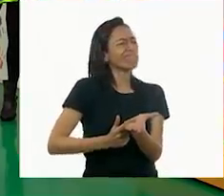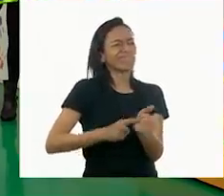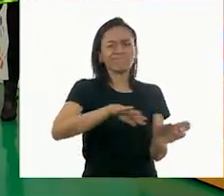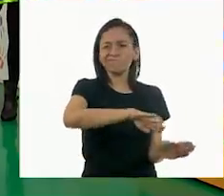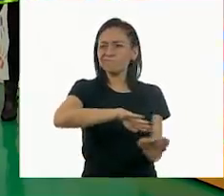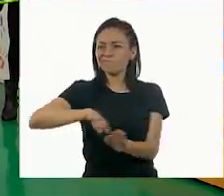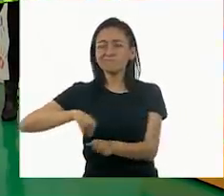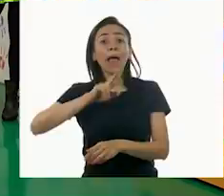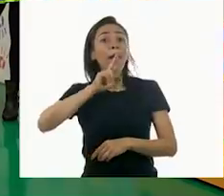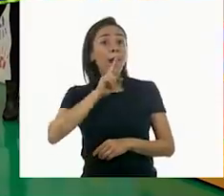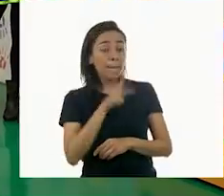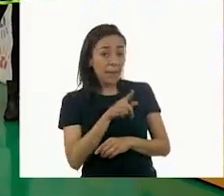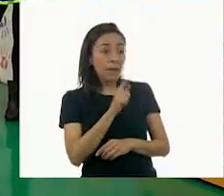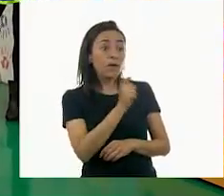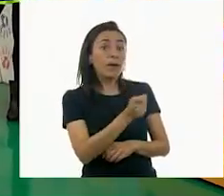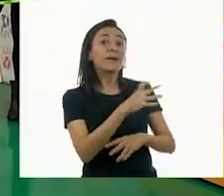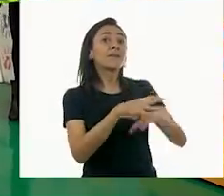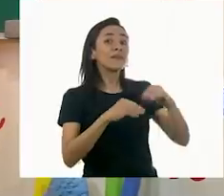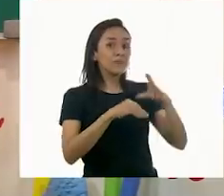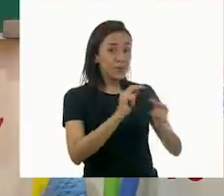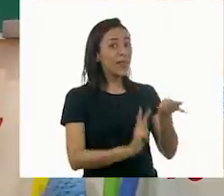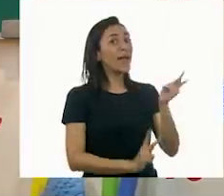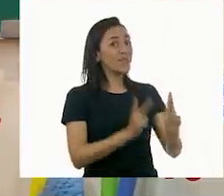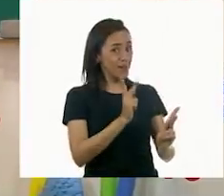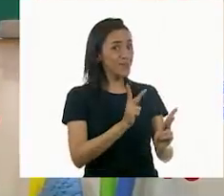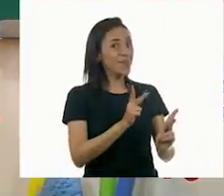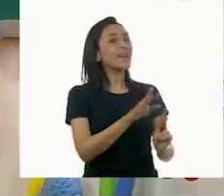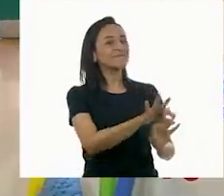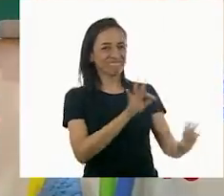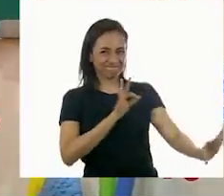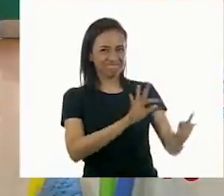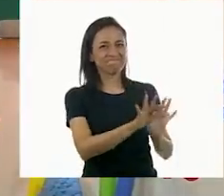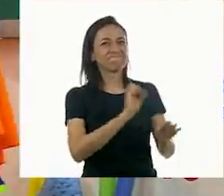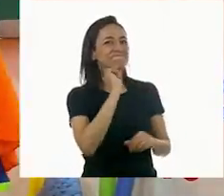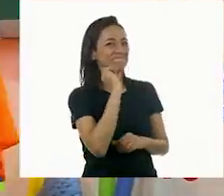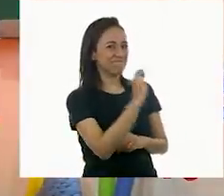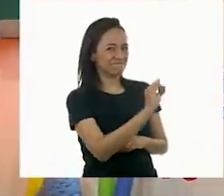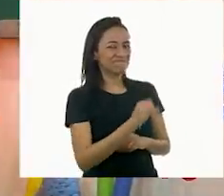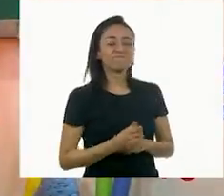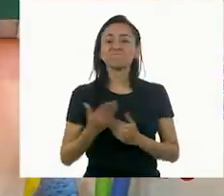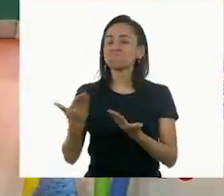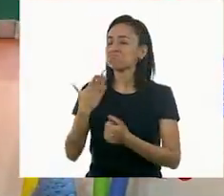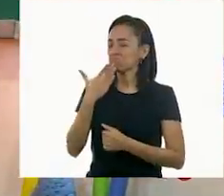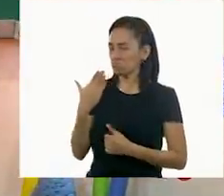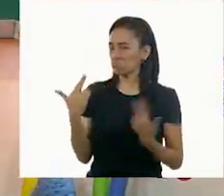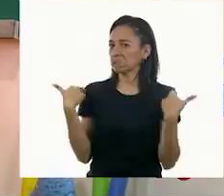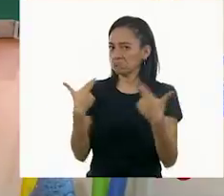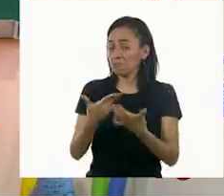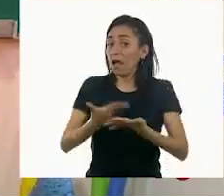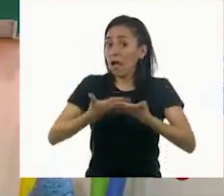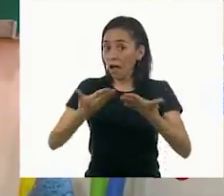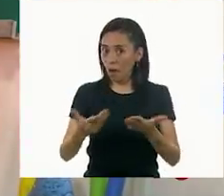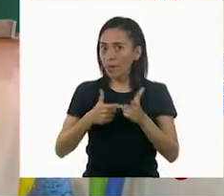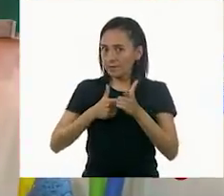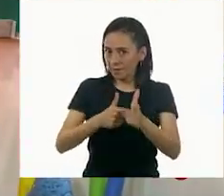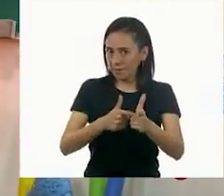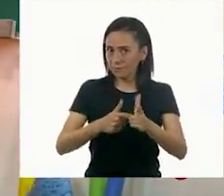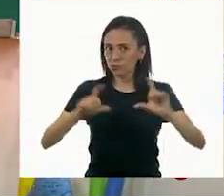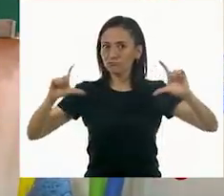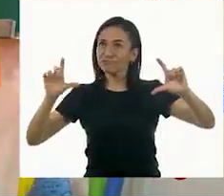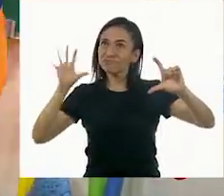y verduras. Así es, maestra María. Vamos a continuar llenando nuestro plato del bien comer, lleno